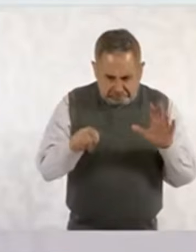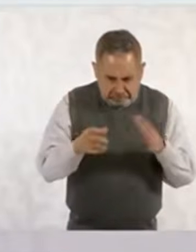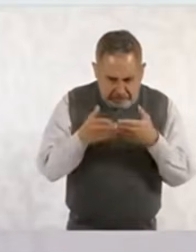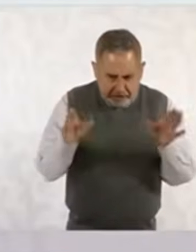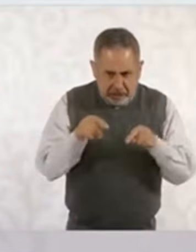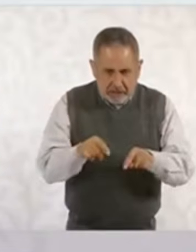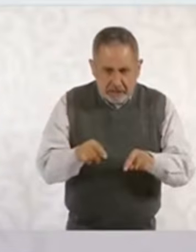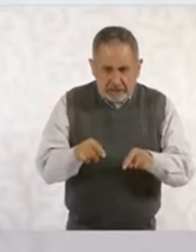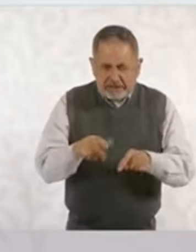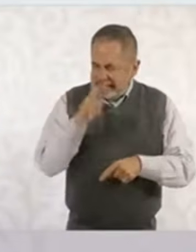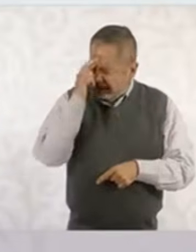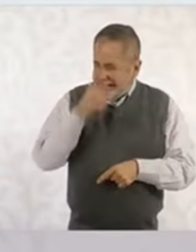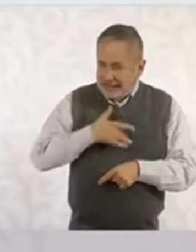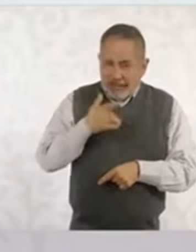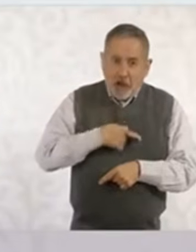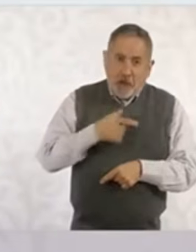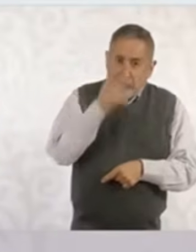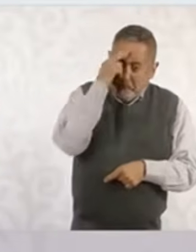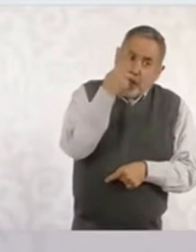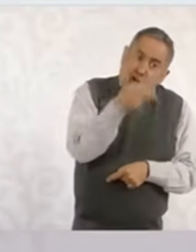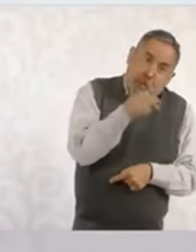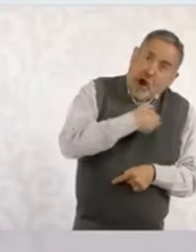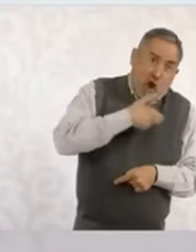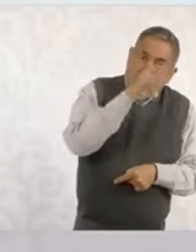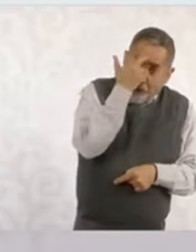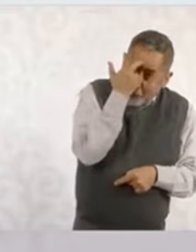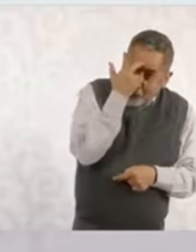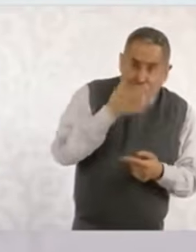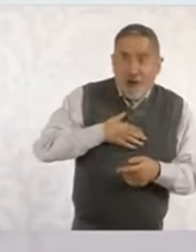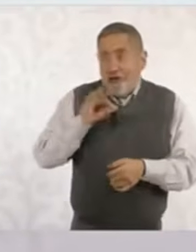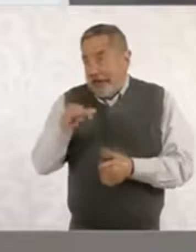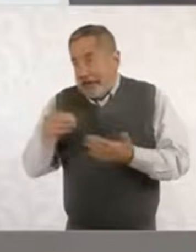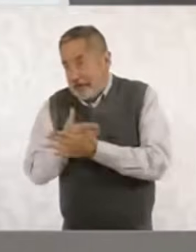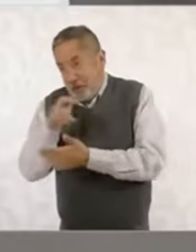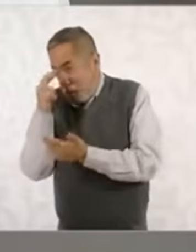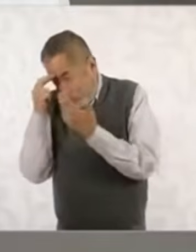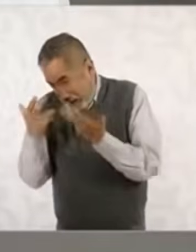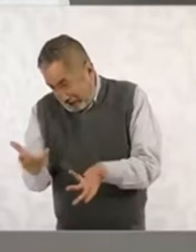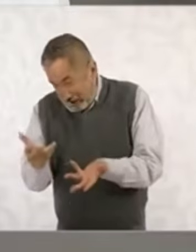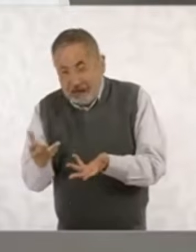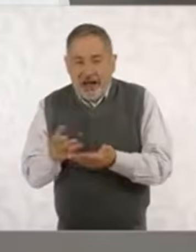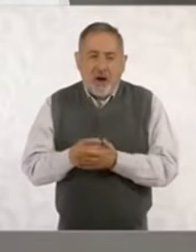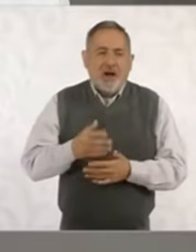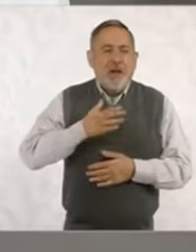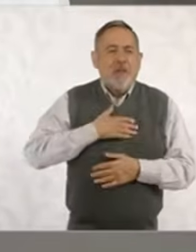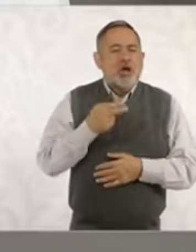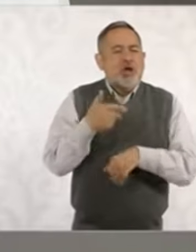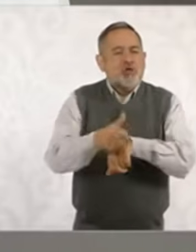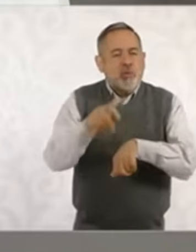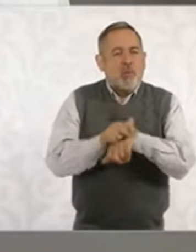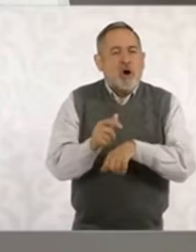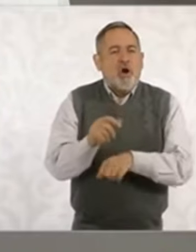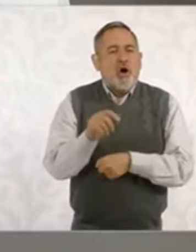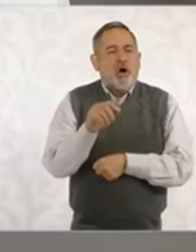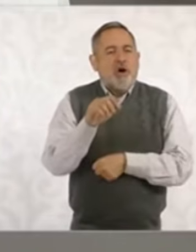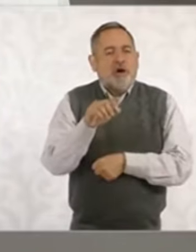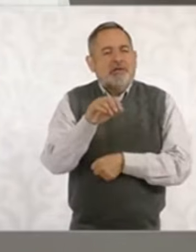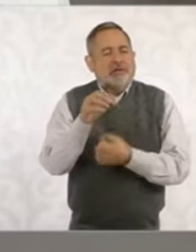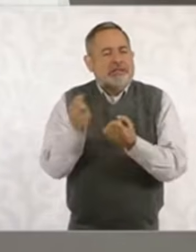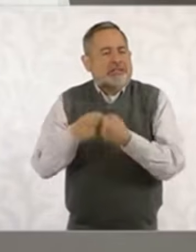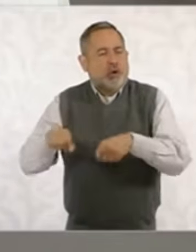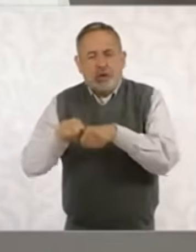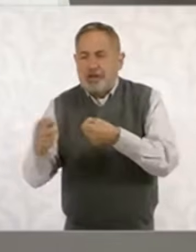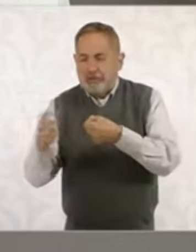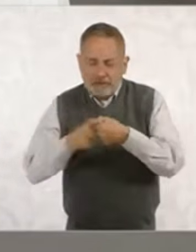Si no se acuerdan de su nombre y de su fecha de nacimiento, ponen el número de seguridad social y entran, o con su número